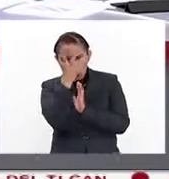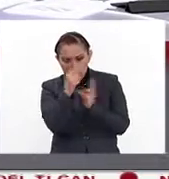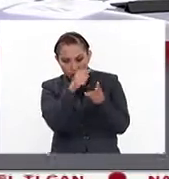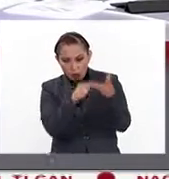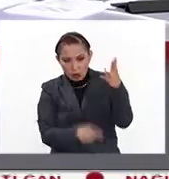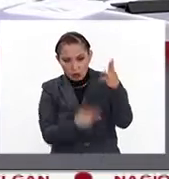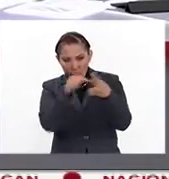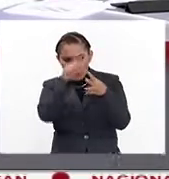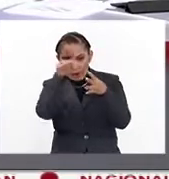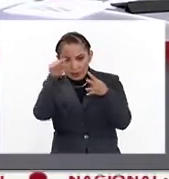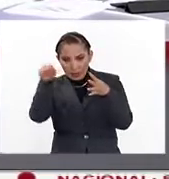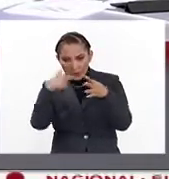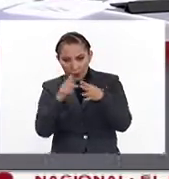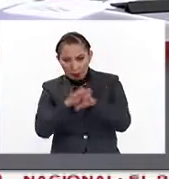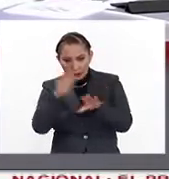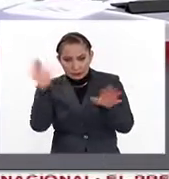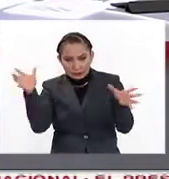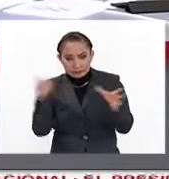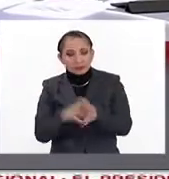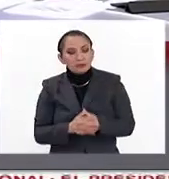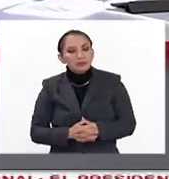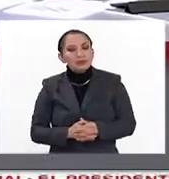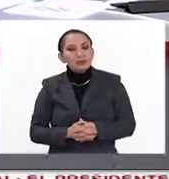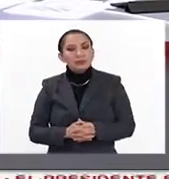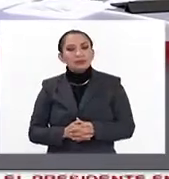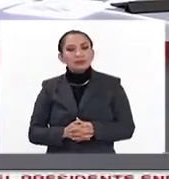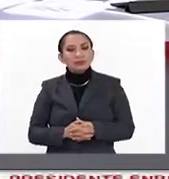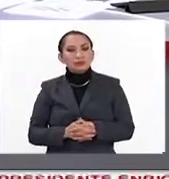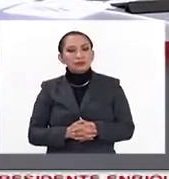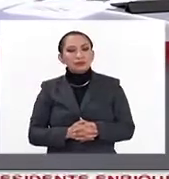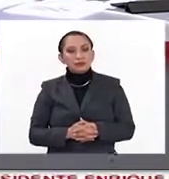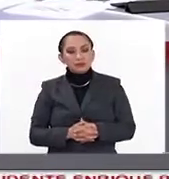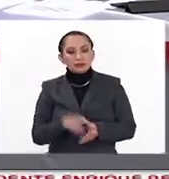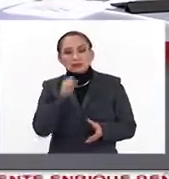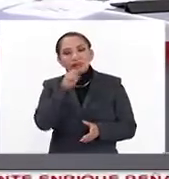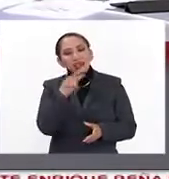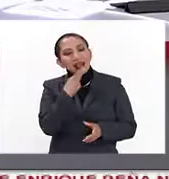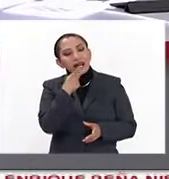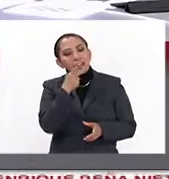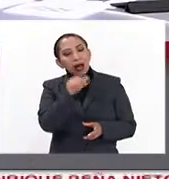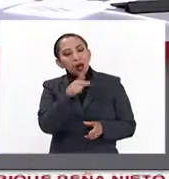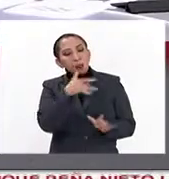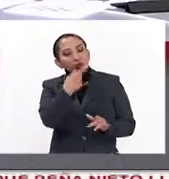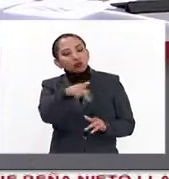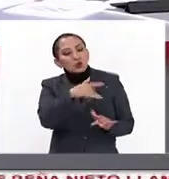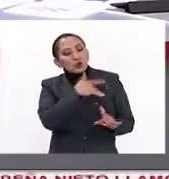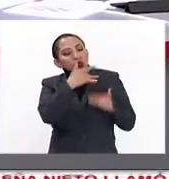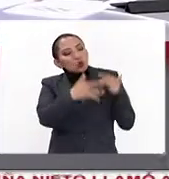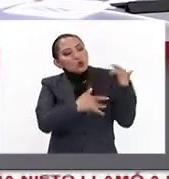4 gráficas de un estudio mucho más grande, Sí. pero también habla de una cuestión perceptual.